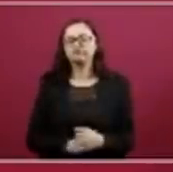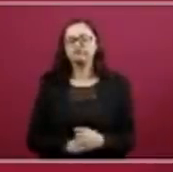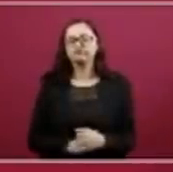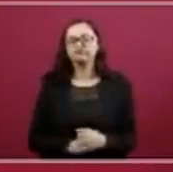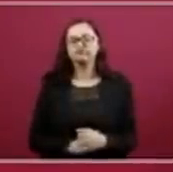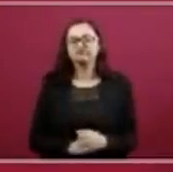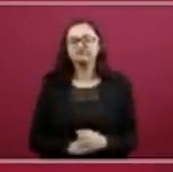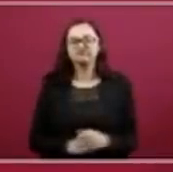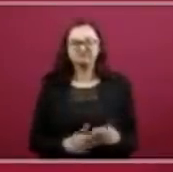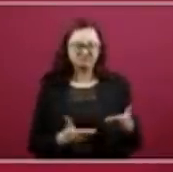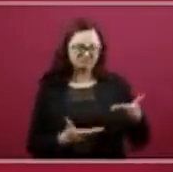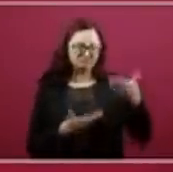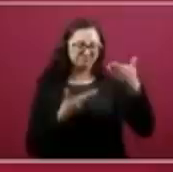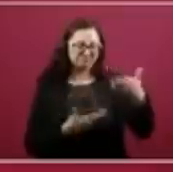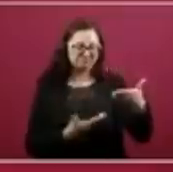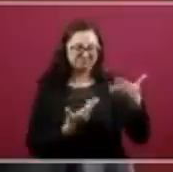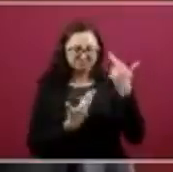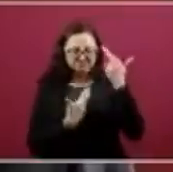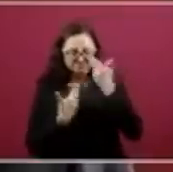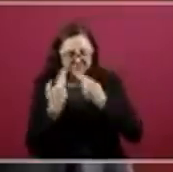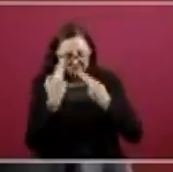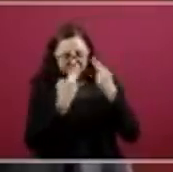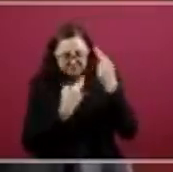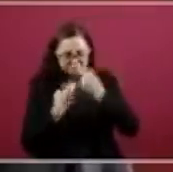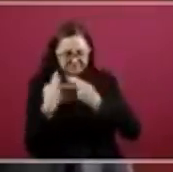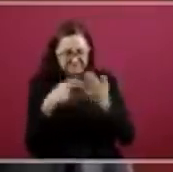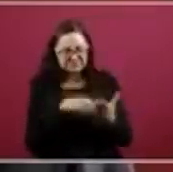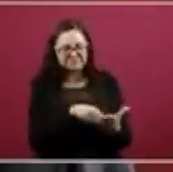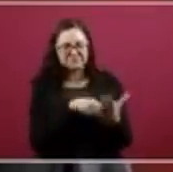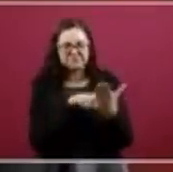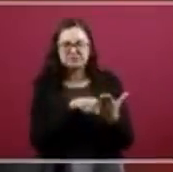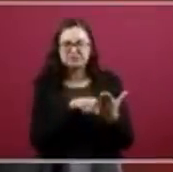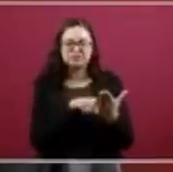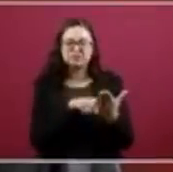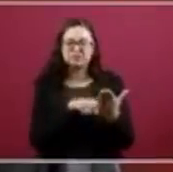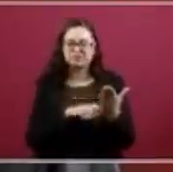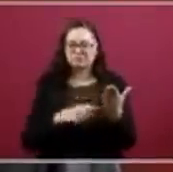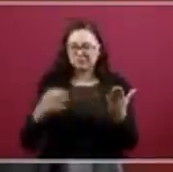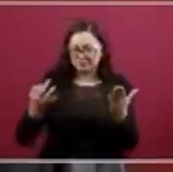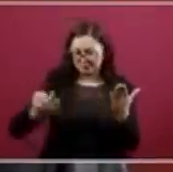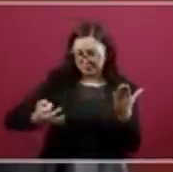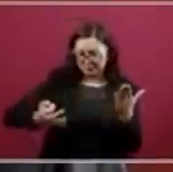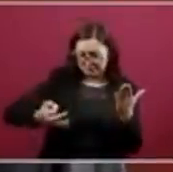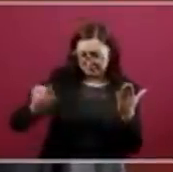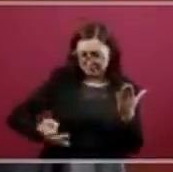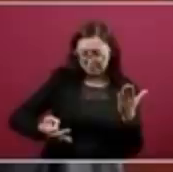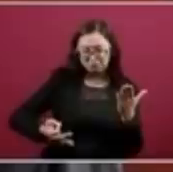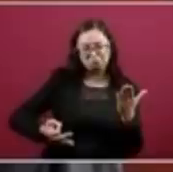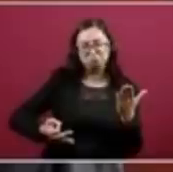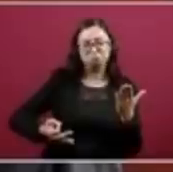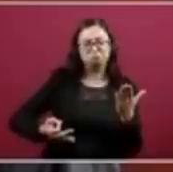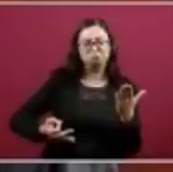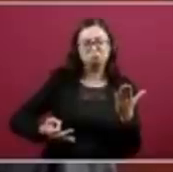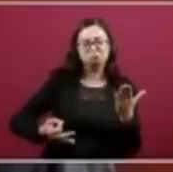Todo indica de que no es real,